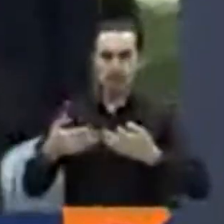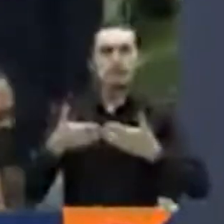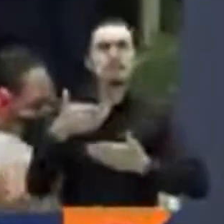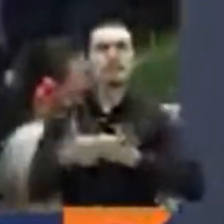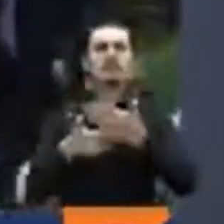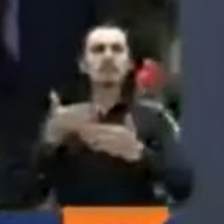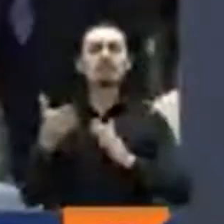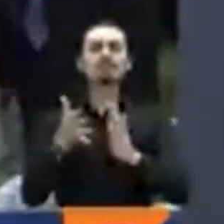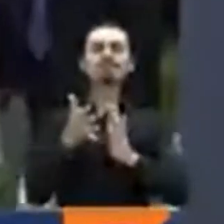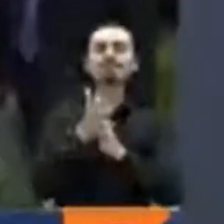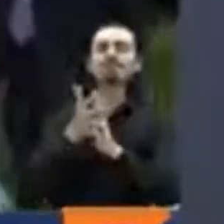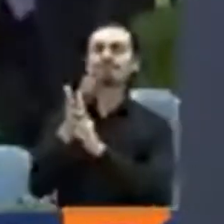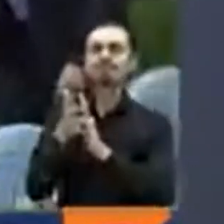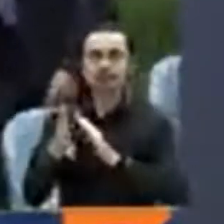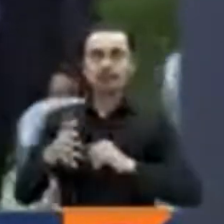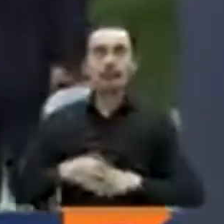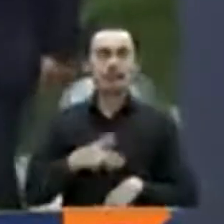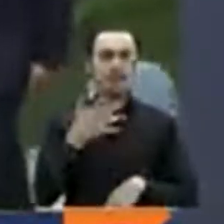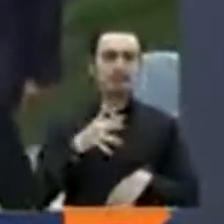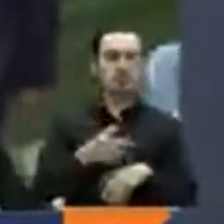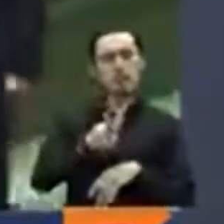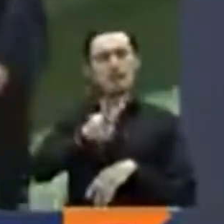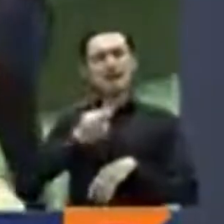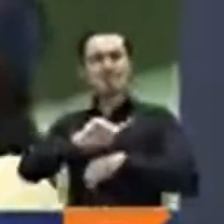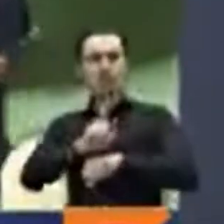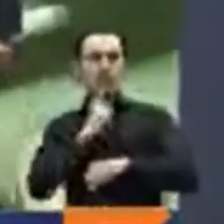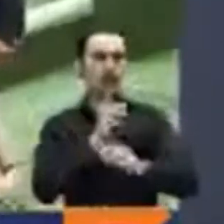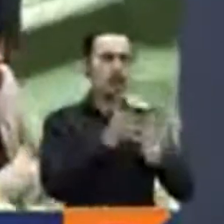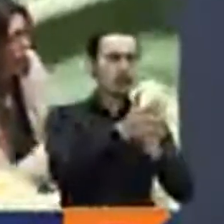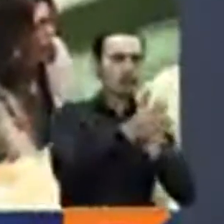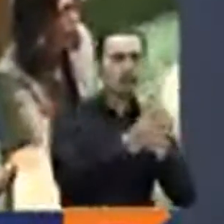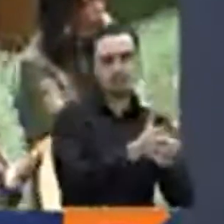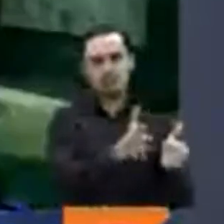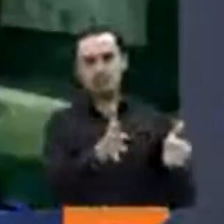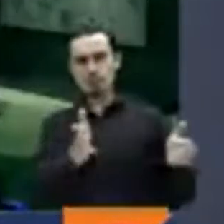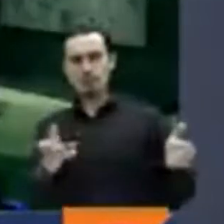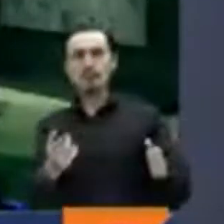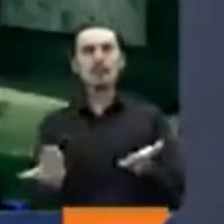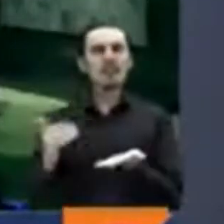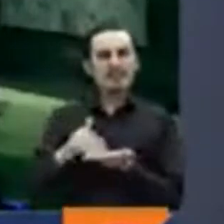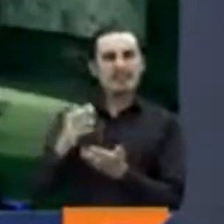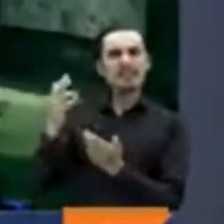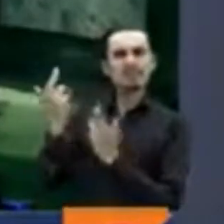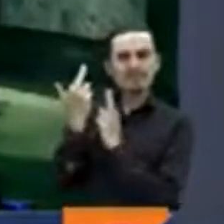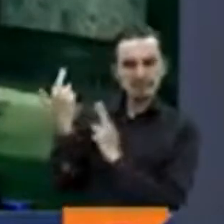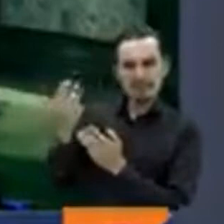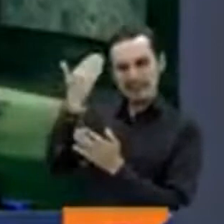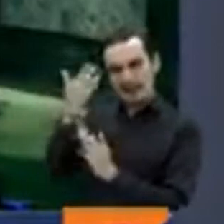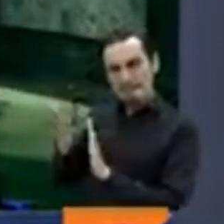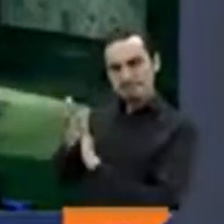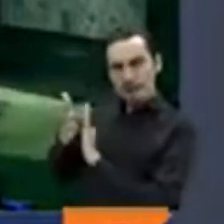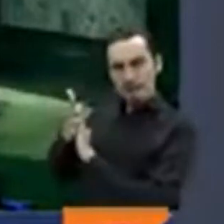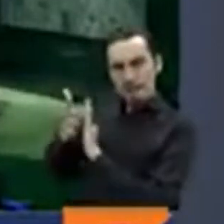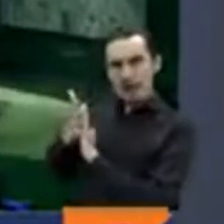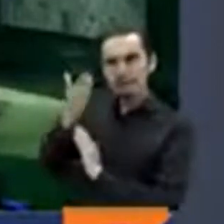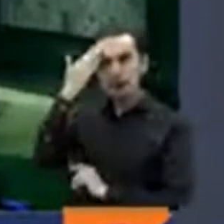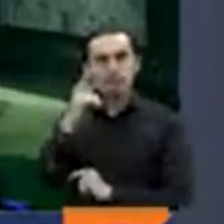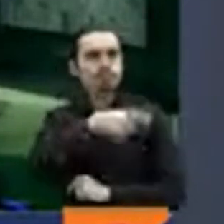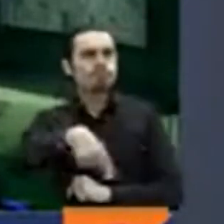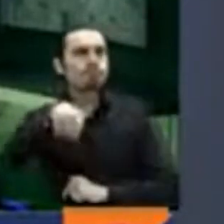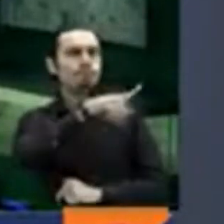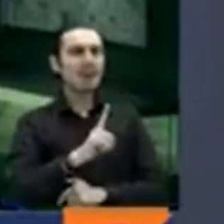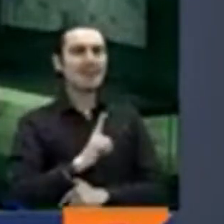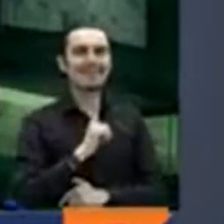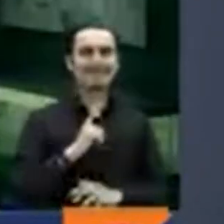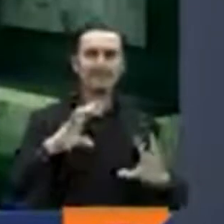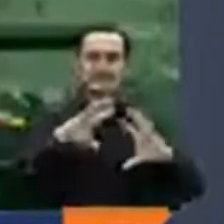que ha durado cerca de 20 minutos, en el que ha alardeado, en el que ha recordado la fauna y flora de su país ante los líderes mundiales, ha vuelto a